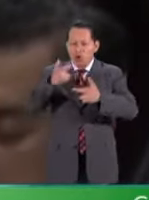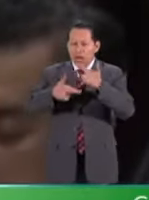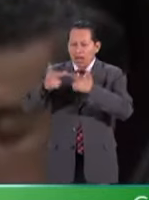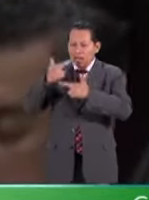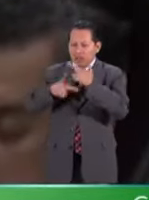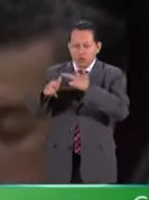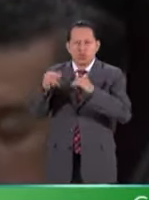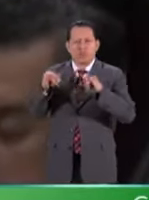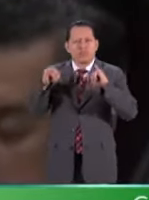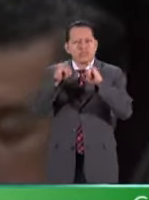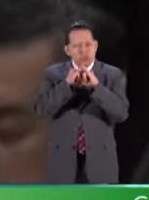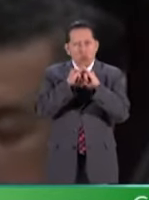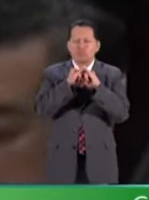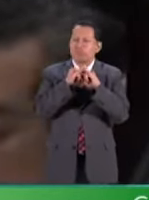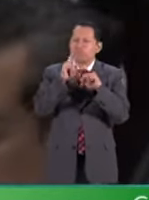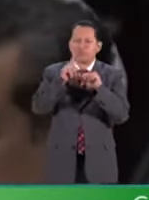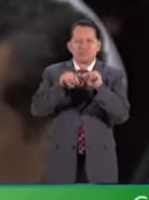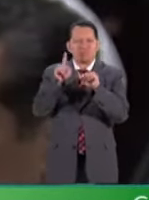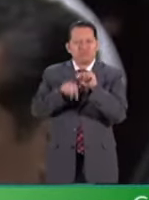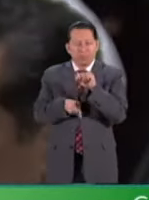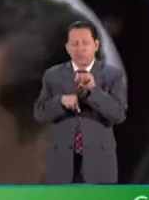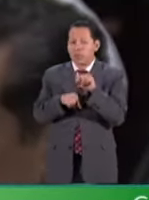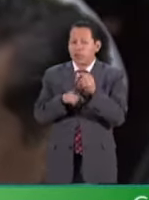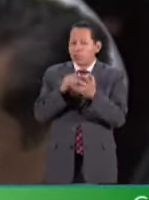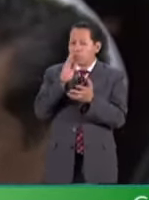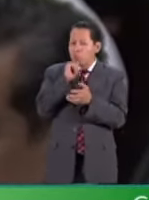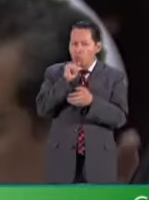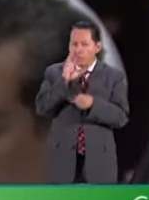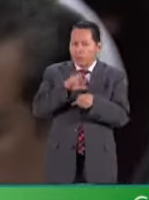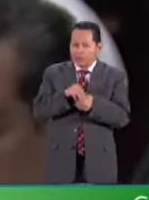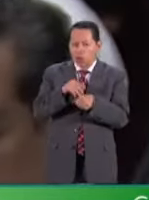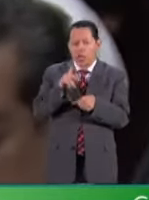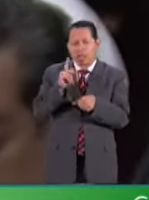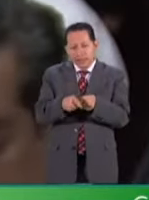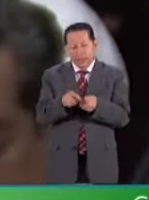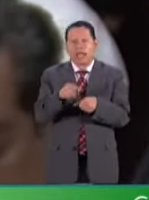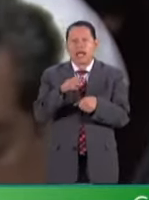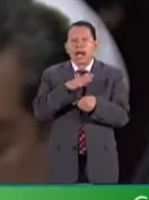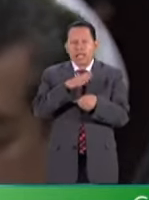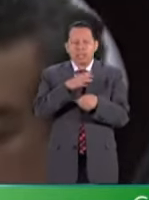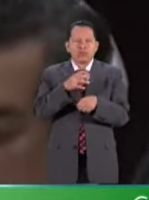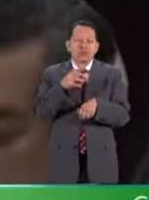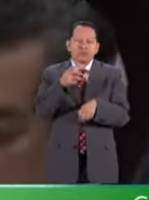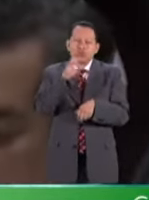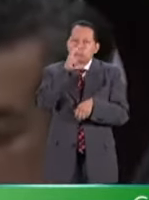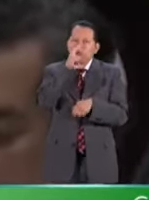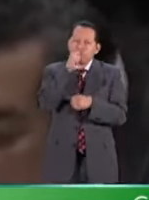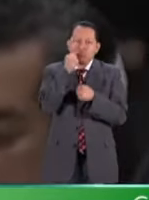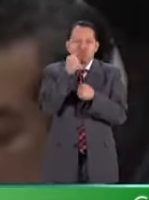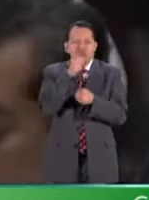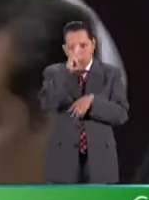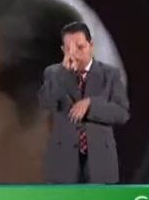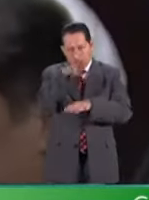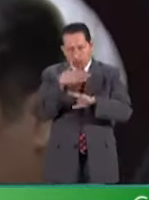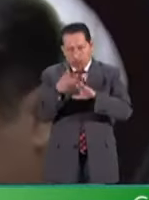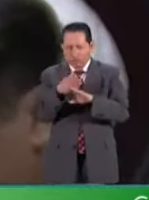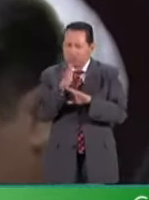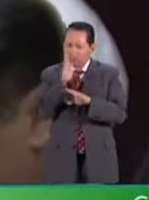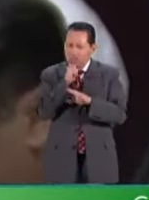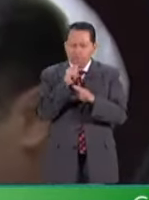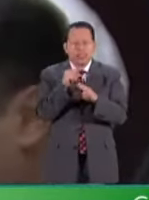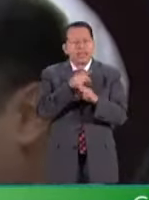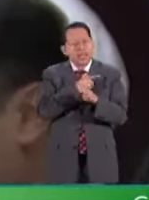predia institucional no dejemos que el poder y la venganza personal nublen nuestro juicio nuestra obligación es proteger y